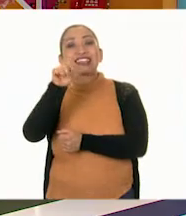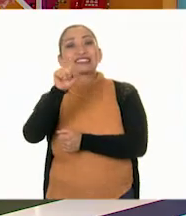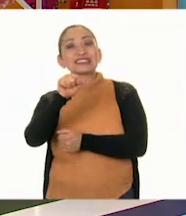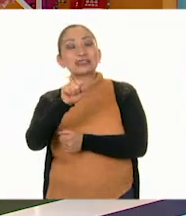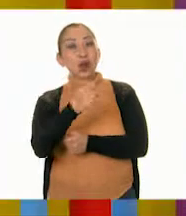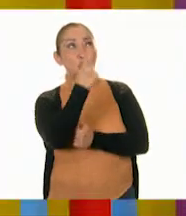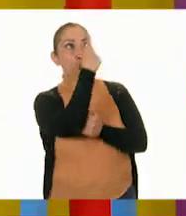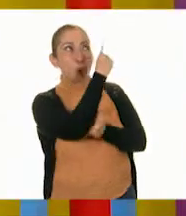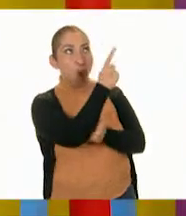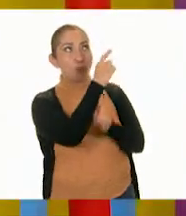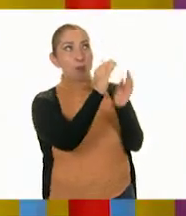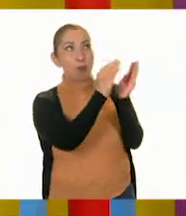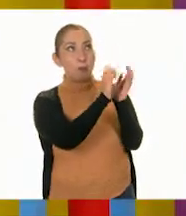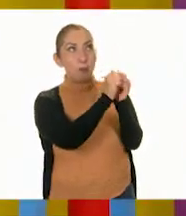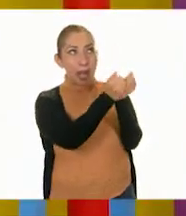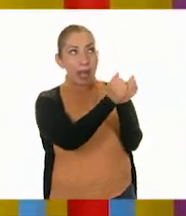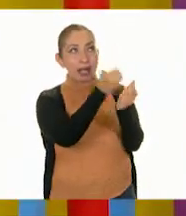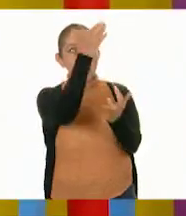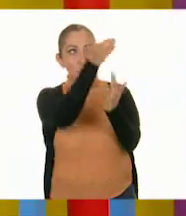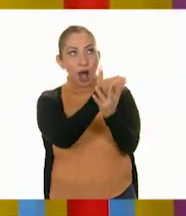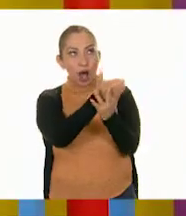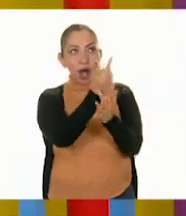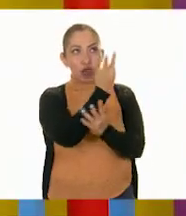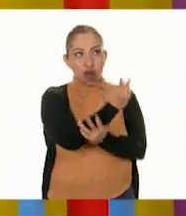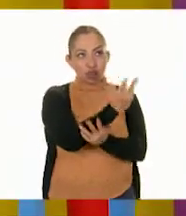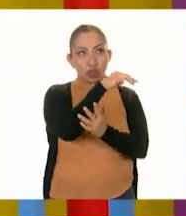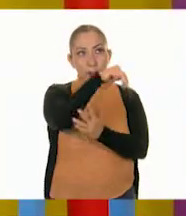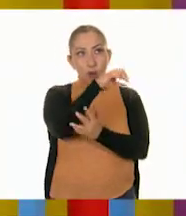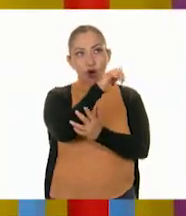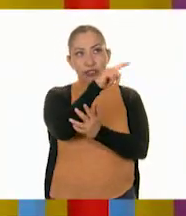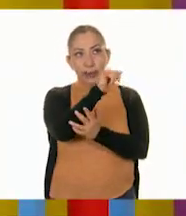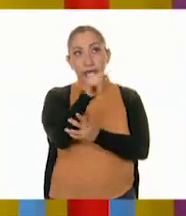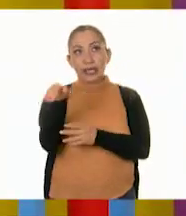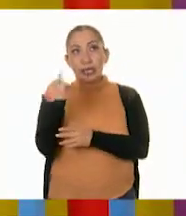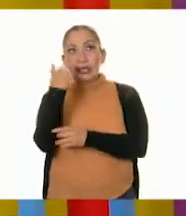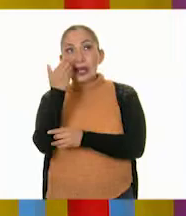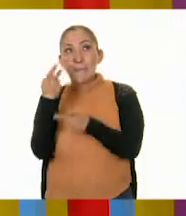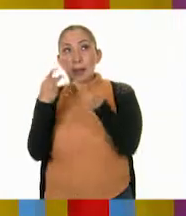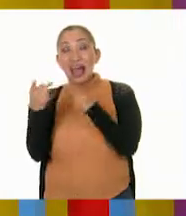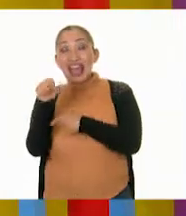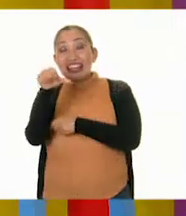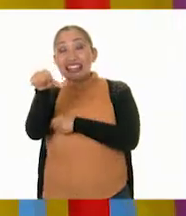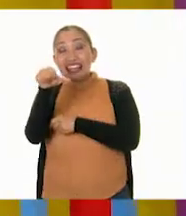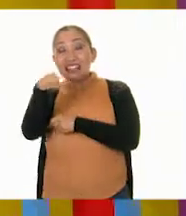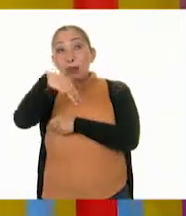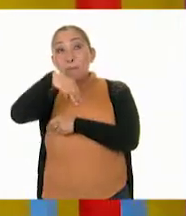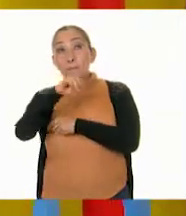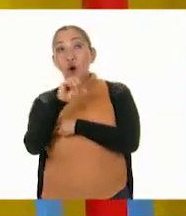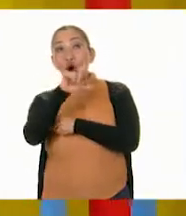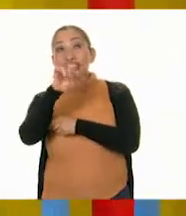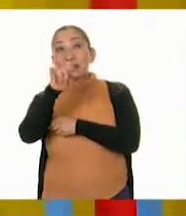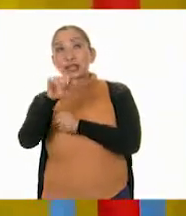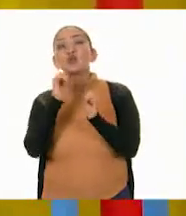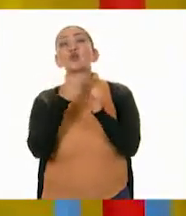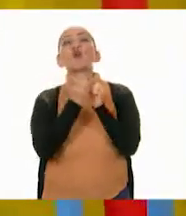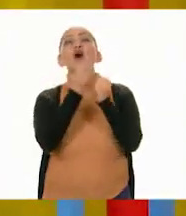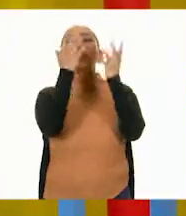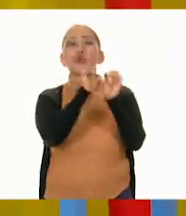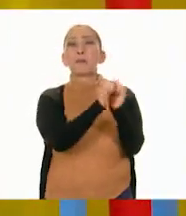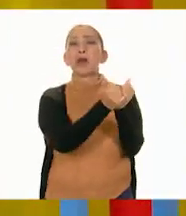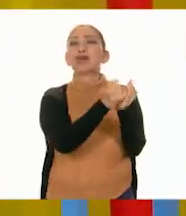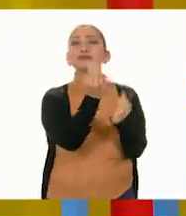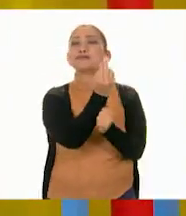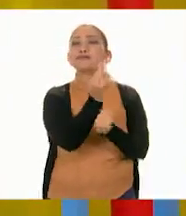de un bolillo obtengo 2 molletes y ella quiere preparar 16 molletes, ¿cuántos bolillos necesitará,